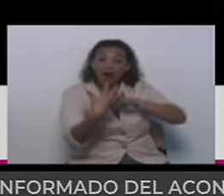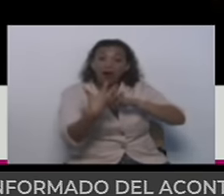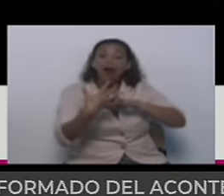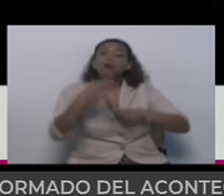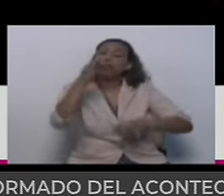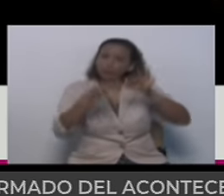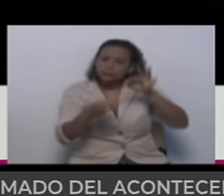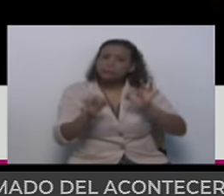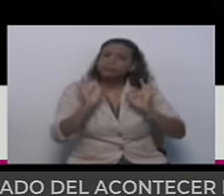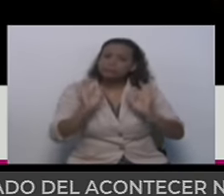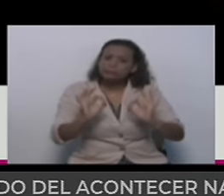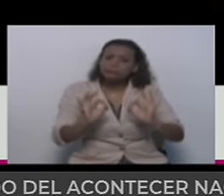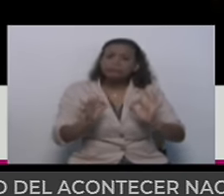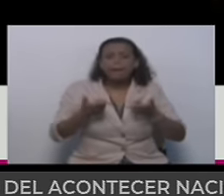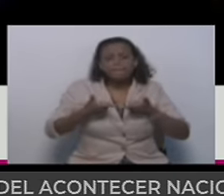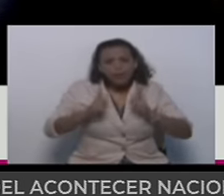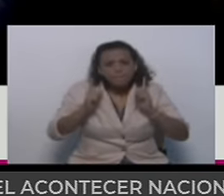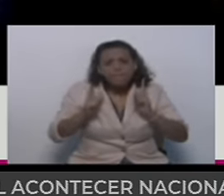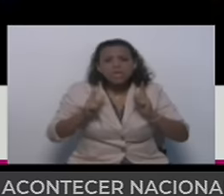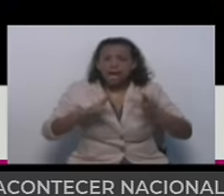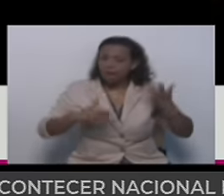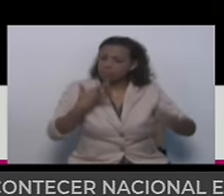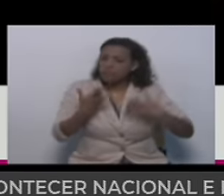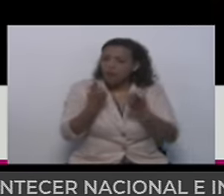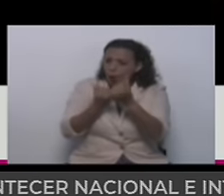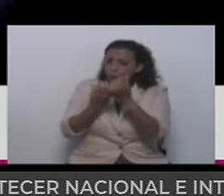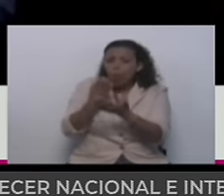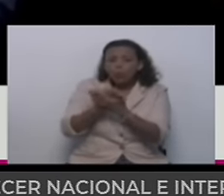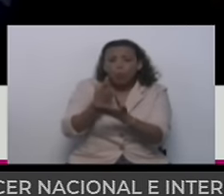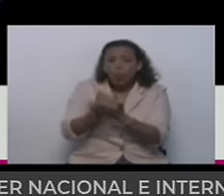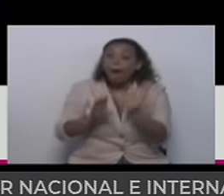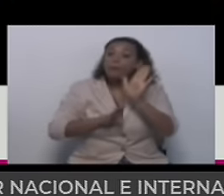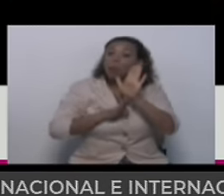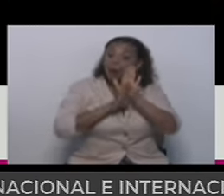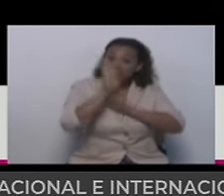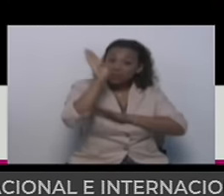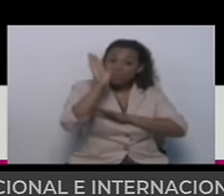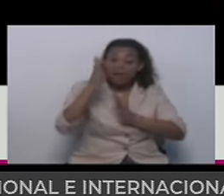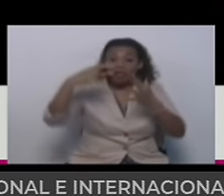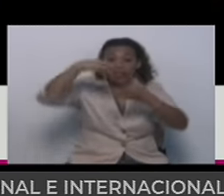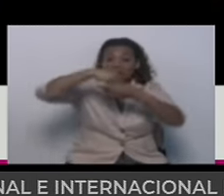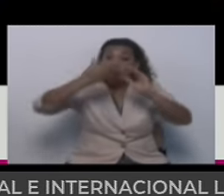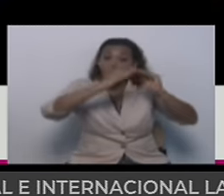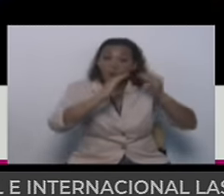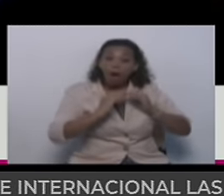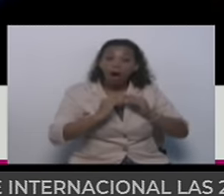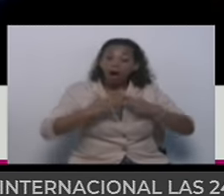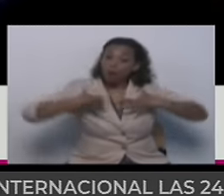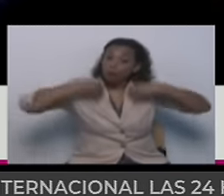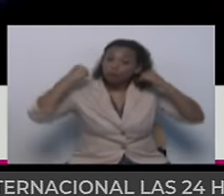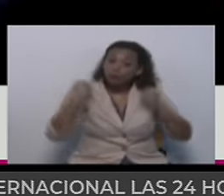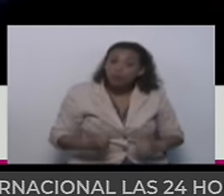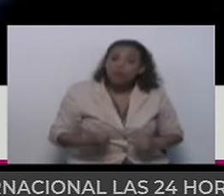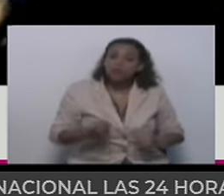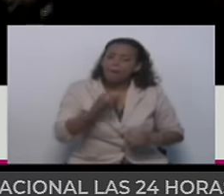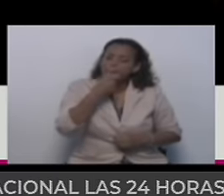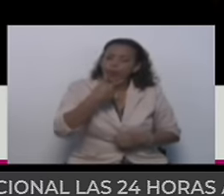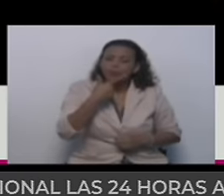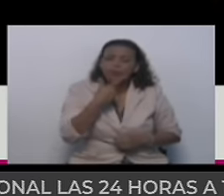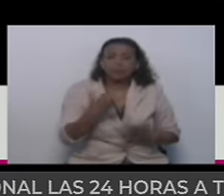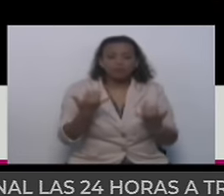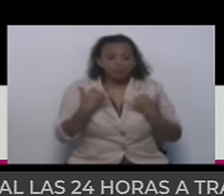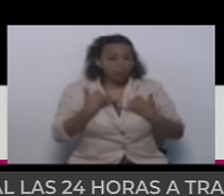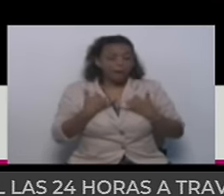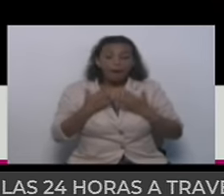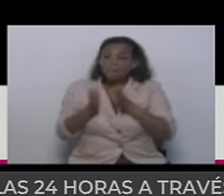justicia social, actividad económica, crecimiento y consolidación de lo más bonito, que son